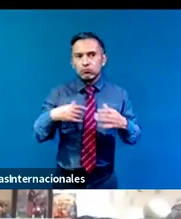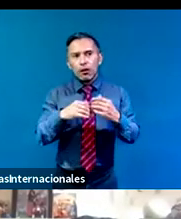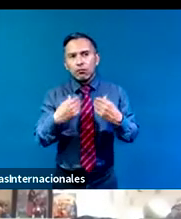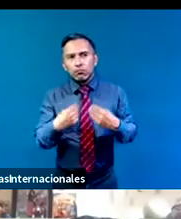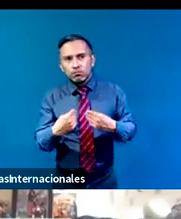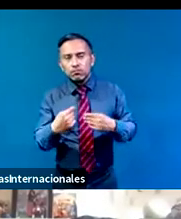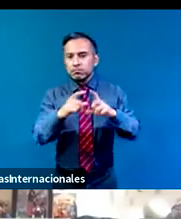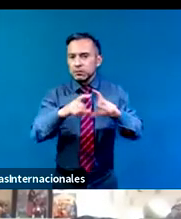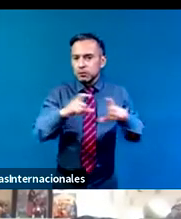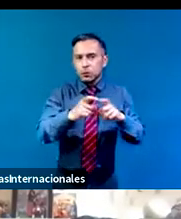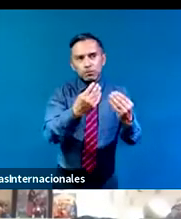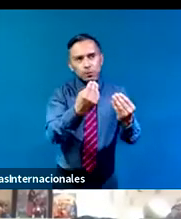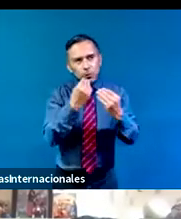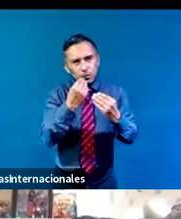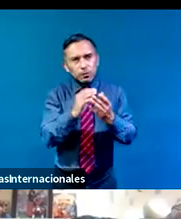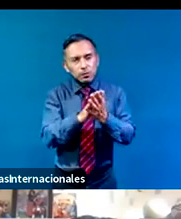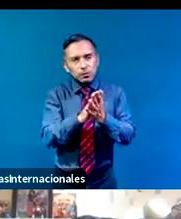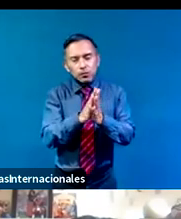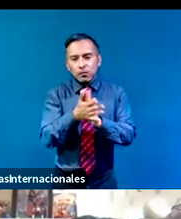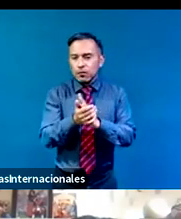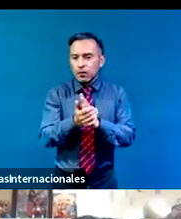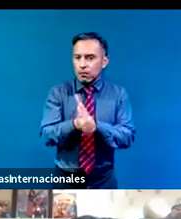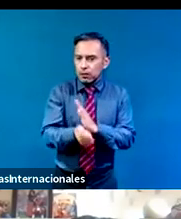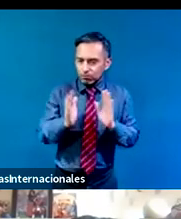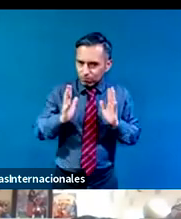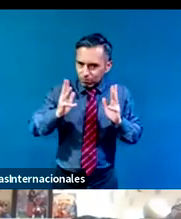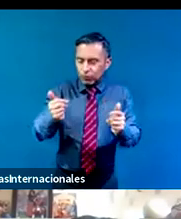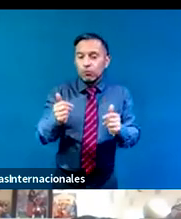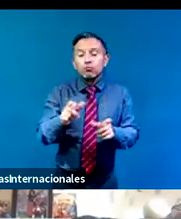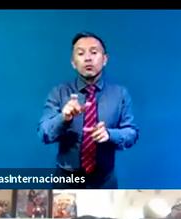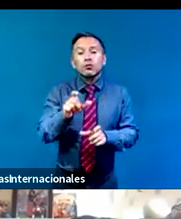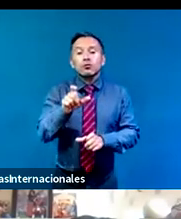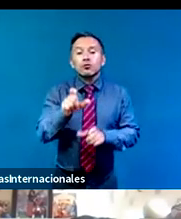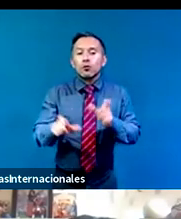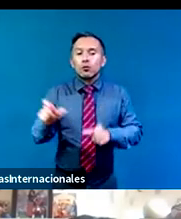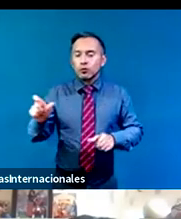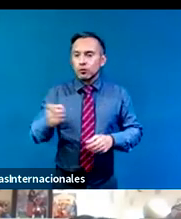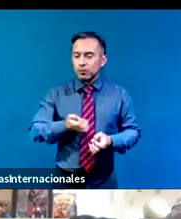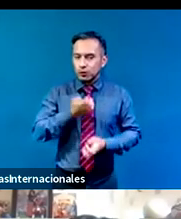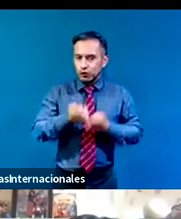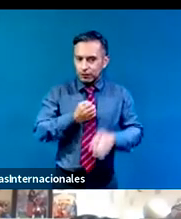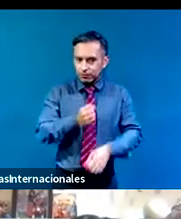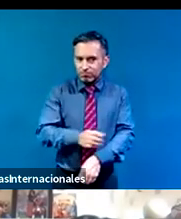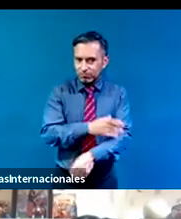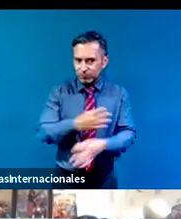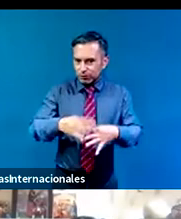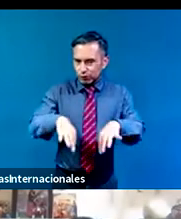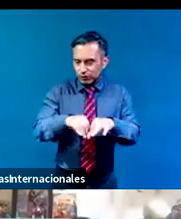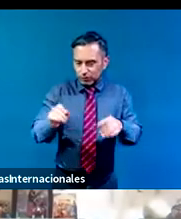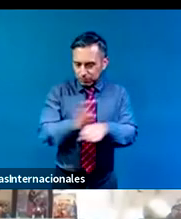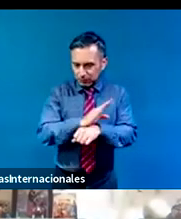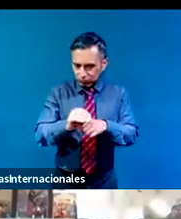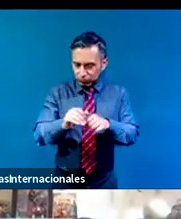habilidades socioemocionales que son también muy importantes para que estos negocios puedan crecer. Viéndolo como